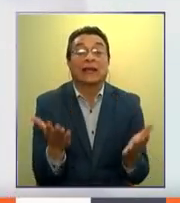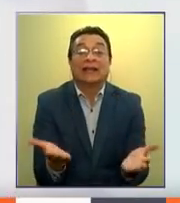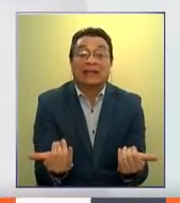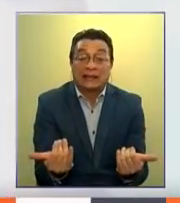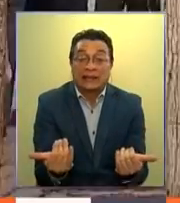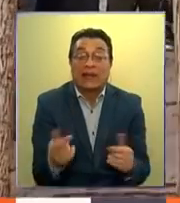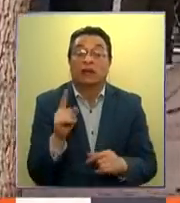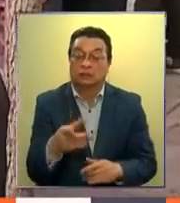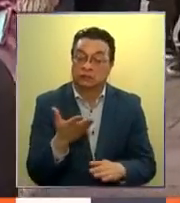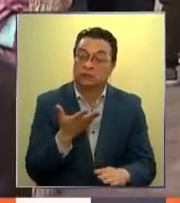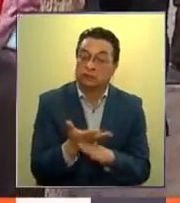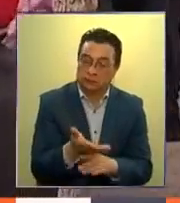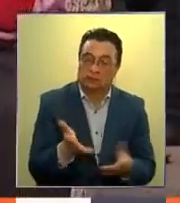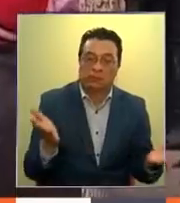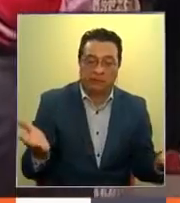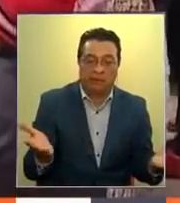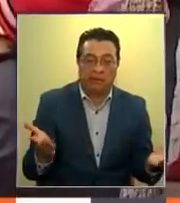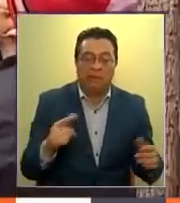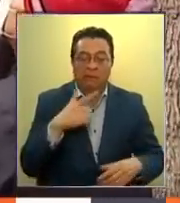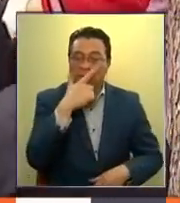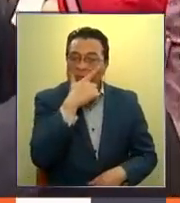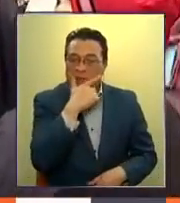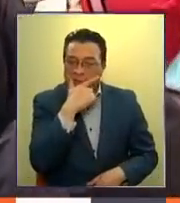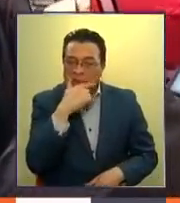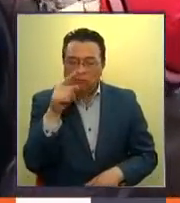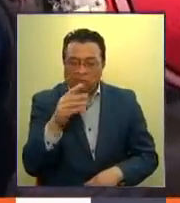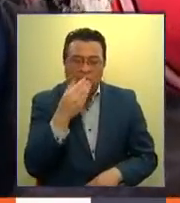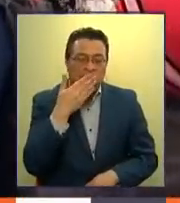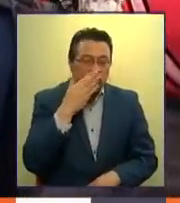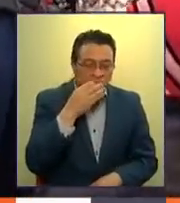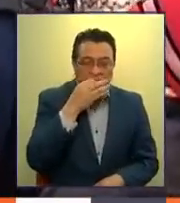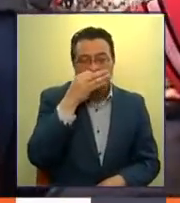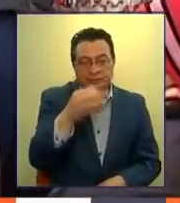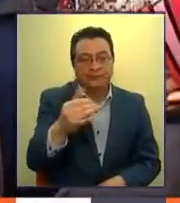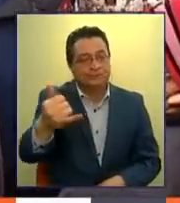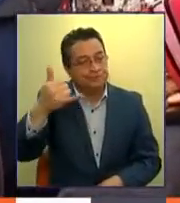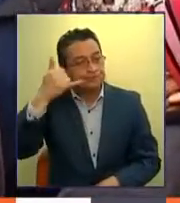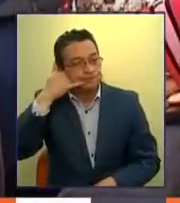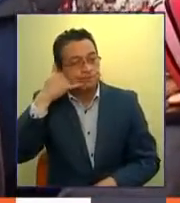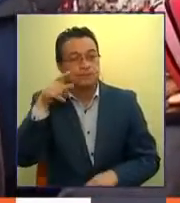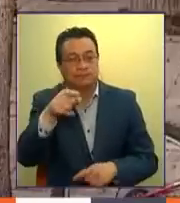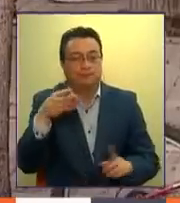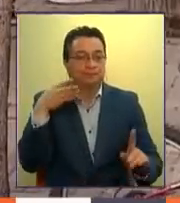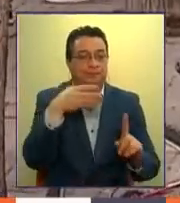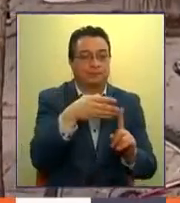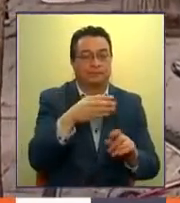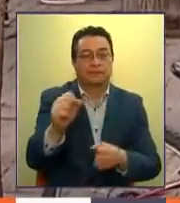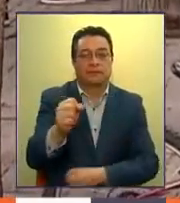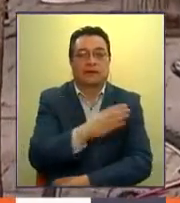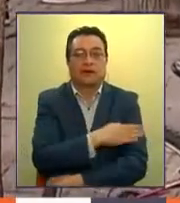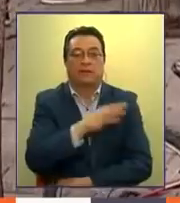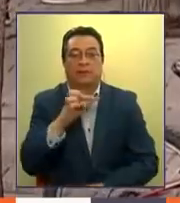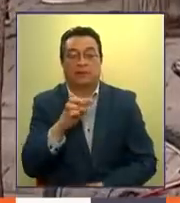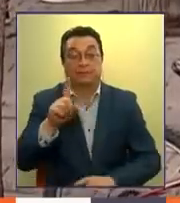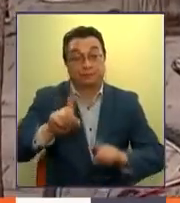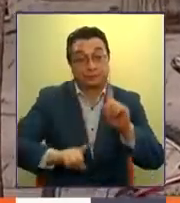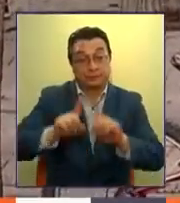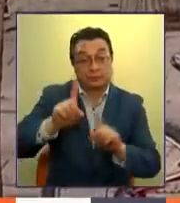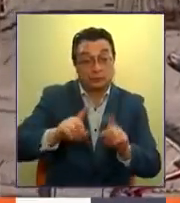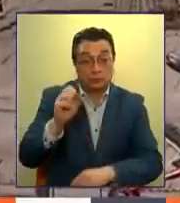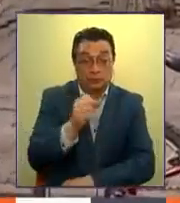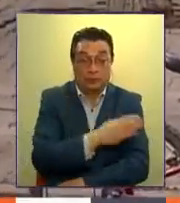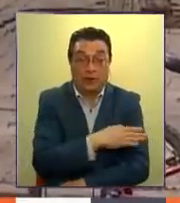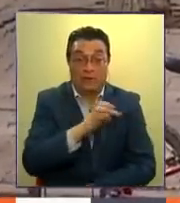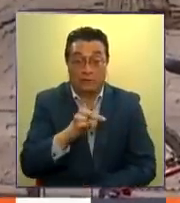respecto a su solicitud. Ante cualquier duda, el consejo es ponerse en contacto vía telefónica con su AFP. De hecho, algunas administradoras ya están dando